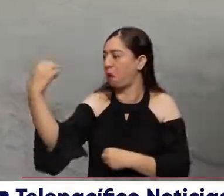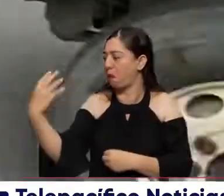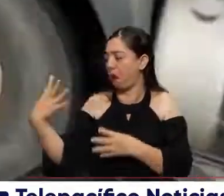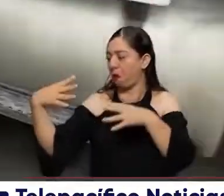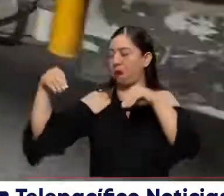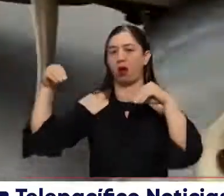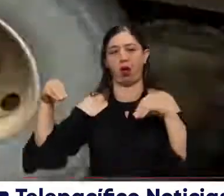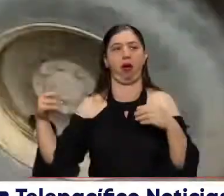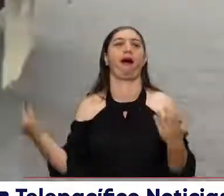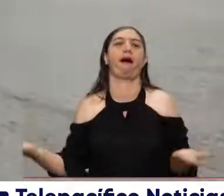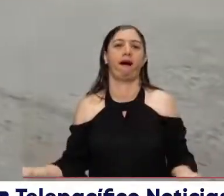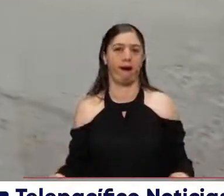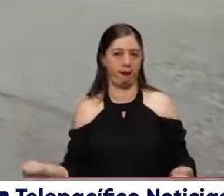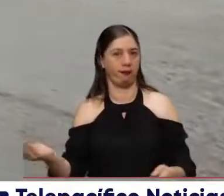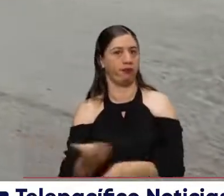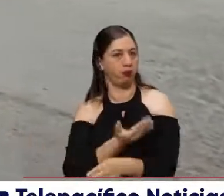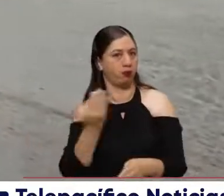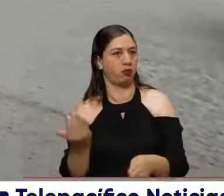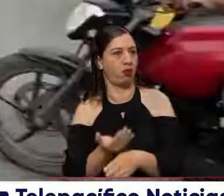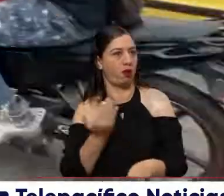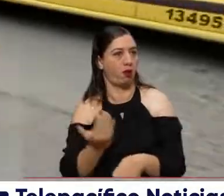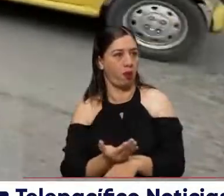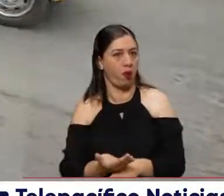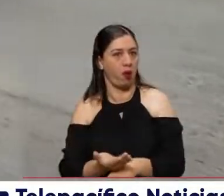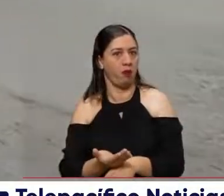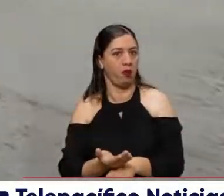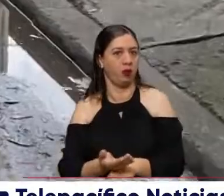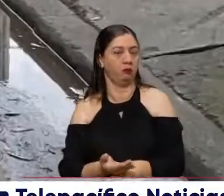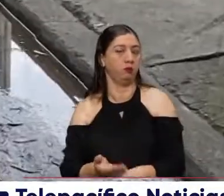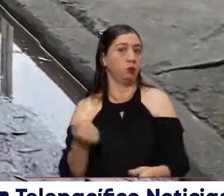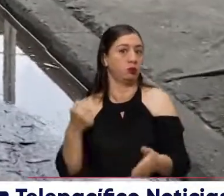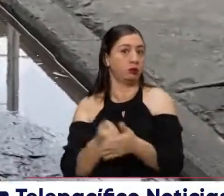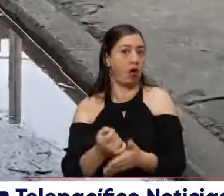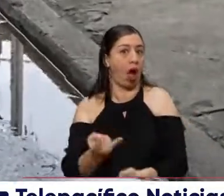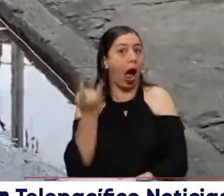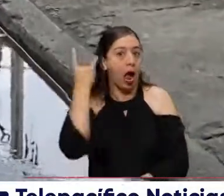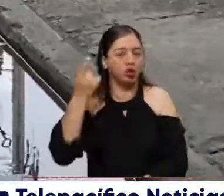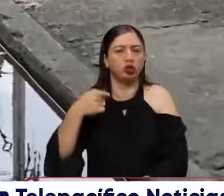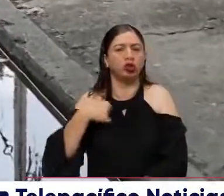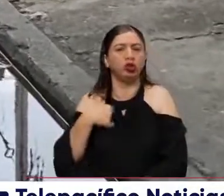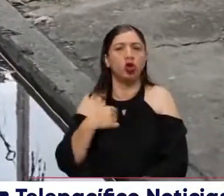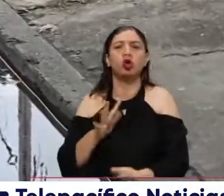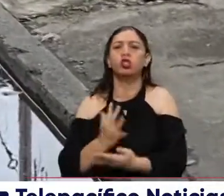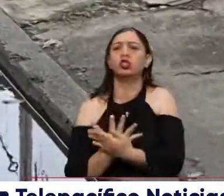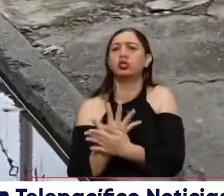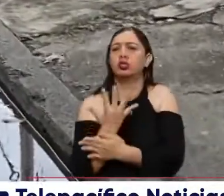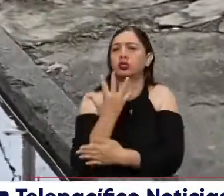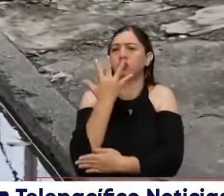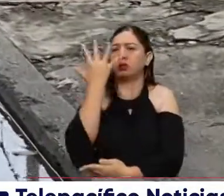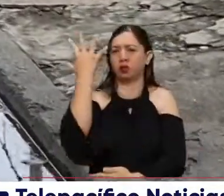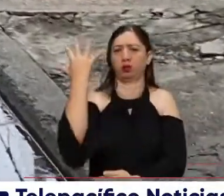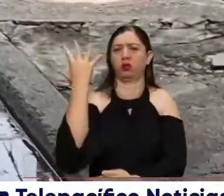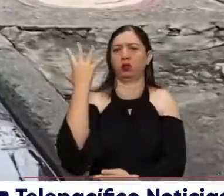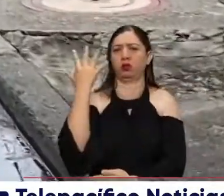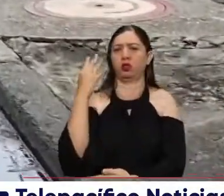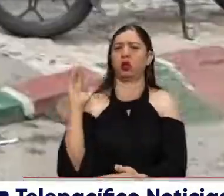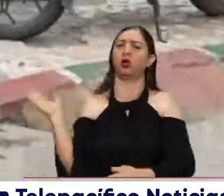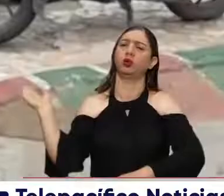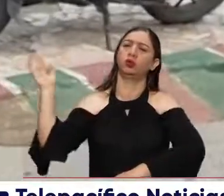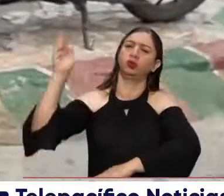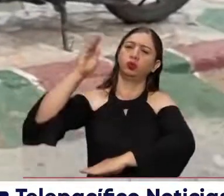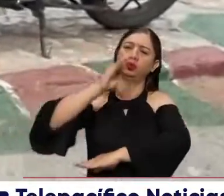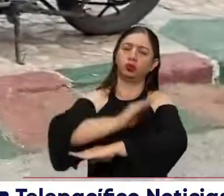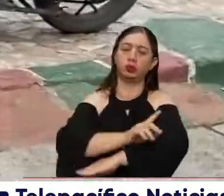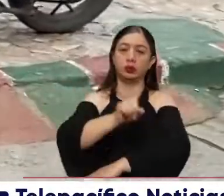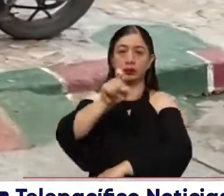ahí vienen ocasionando los problemas, los accidentes de tránsito. Yo salgo desde las 5 de la mañana hasta las 6 de la